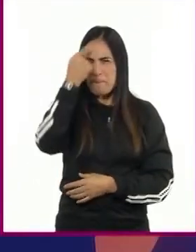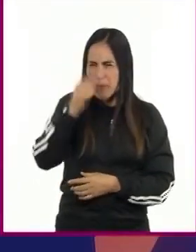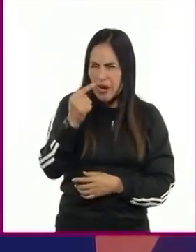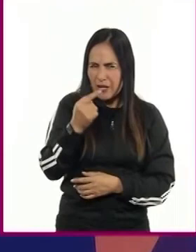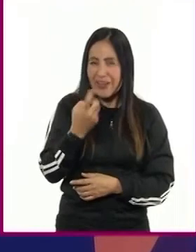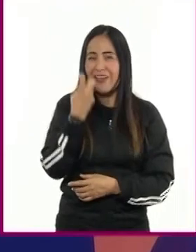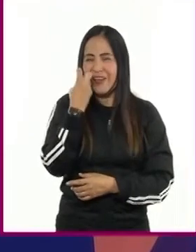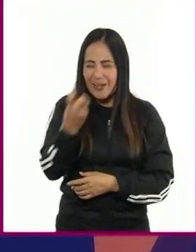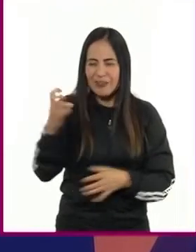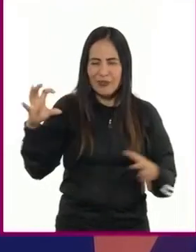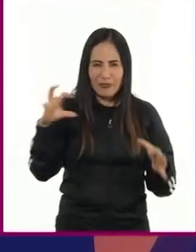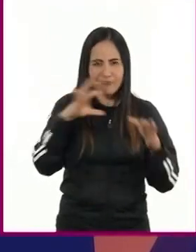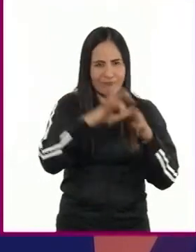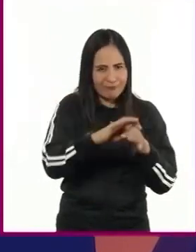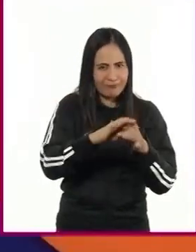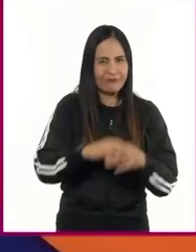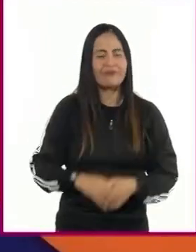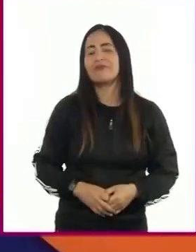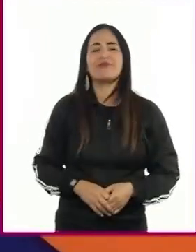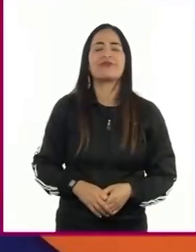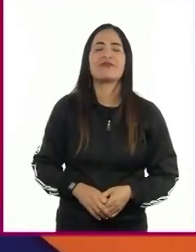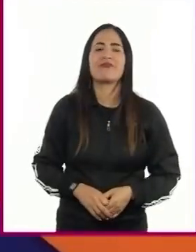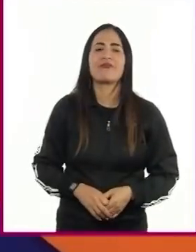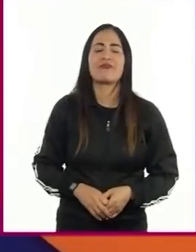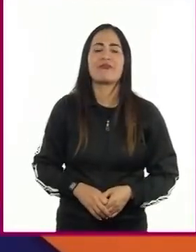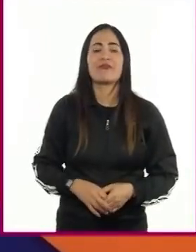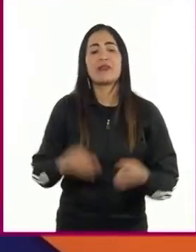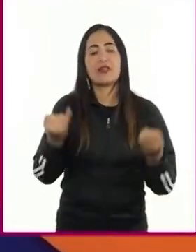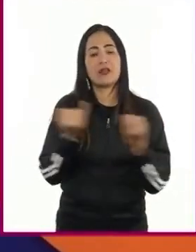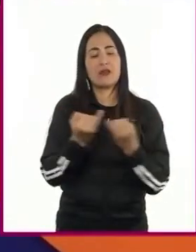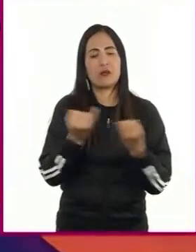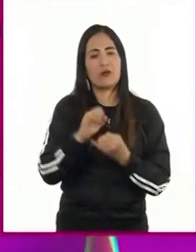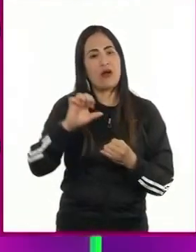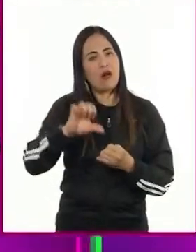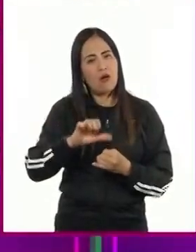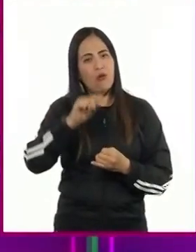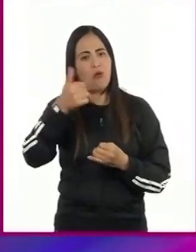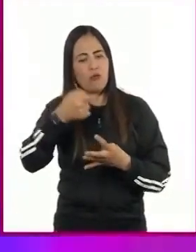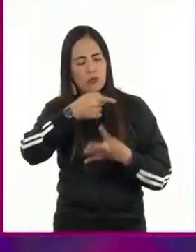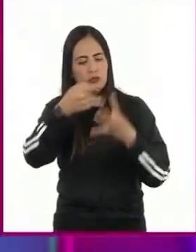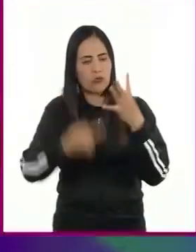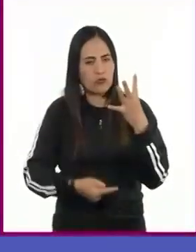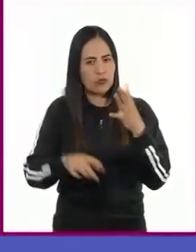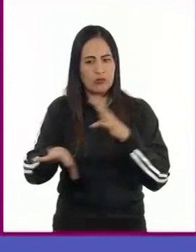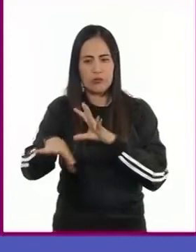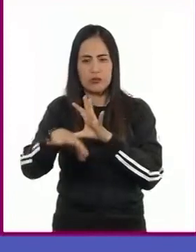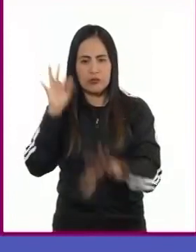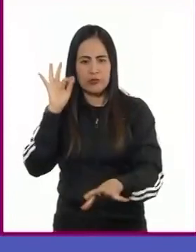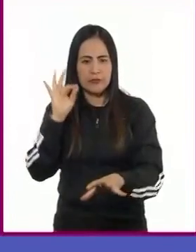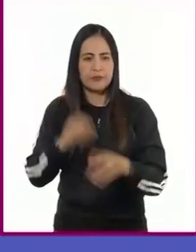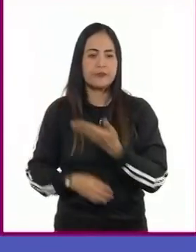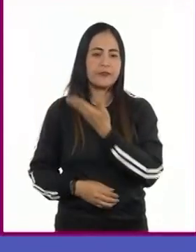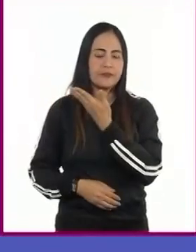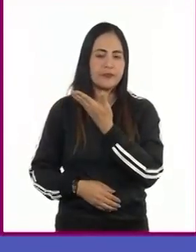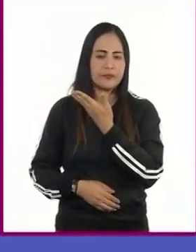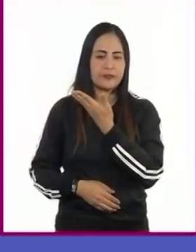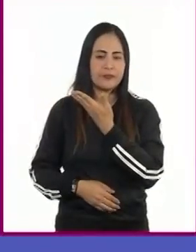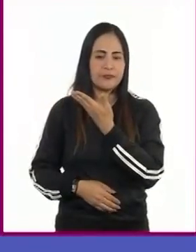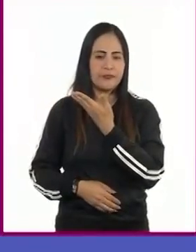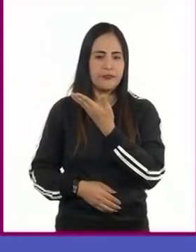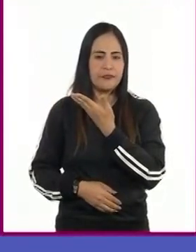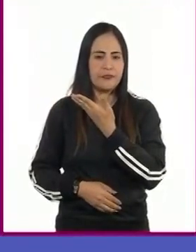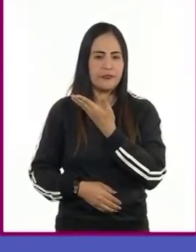planteado. Les comparto otros criterios para elegir y seleccionar ciertos datos. Recabar aquella que sea útil al tema